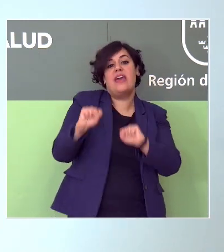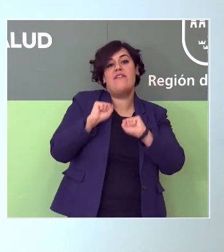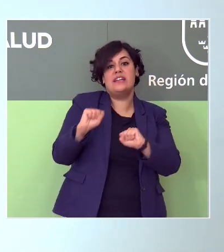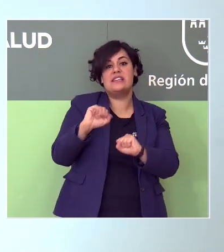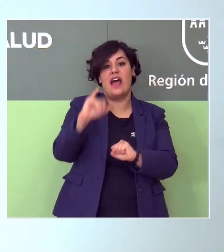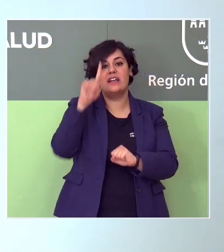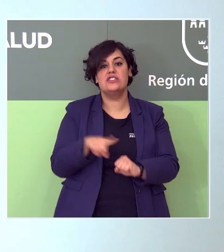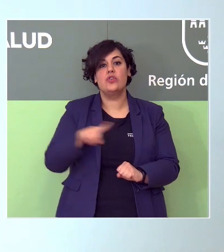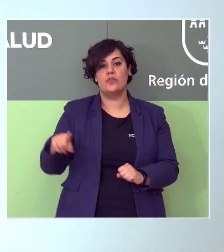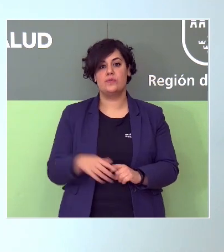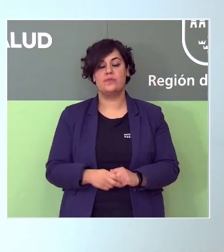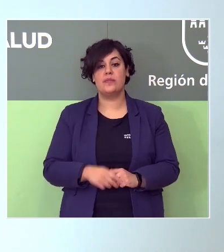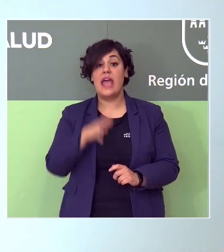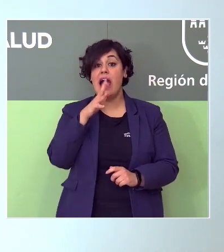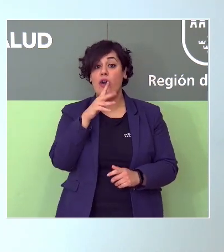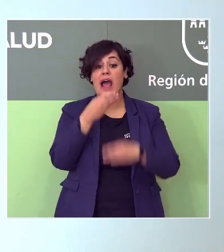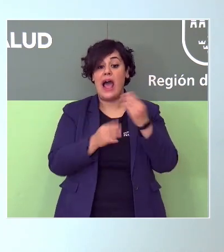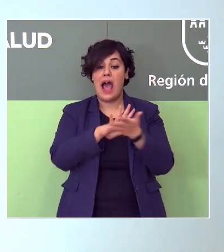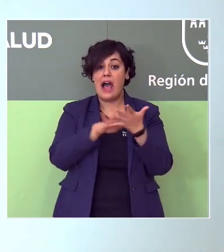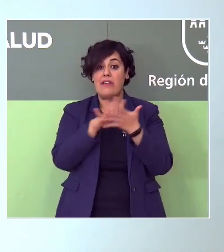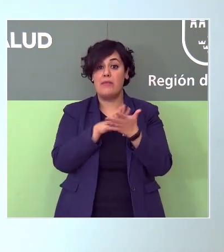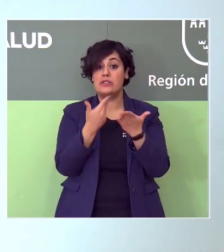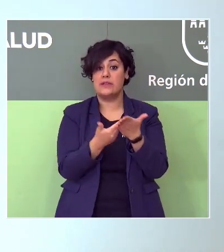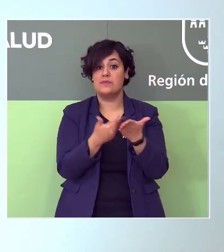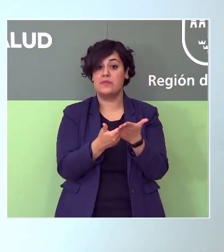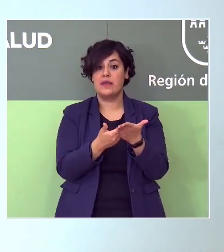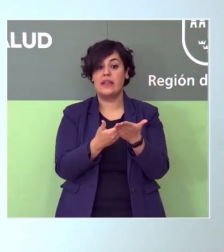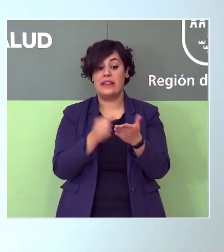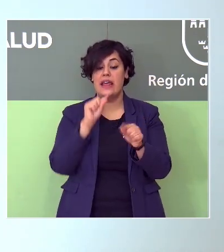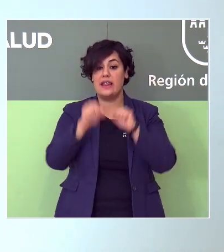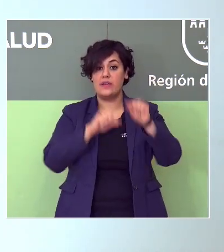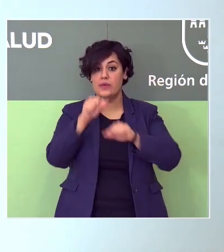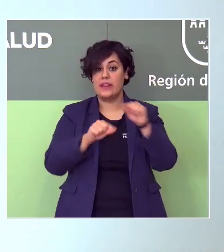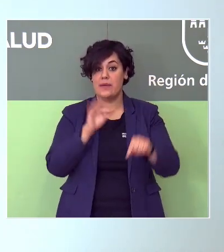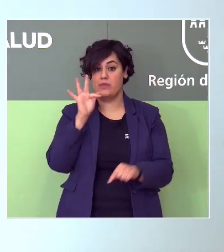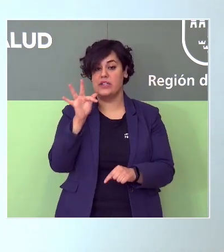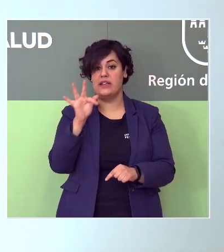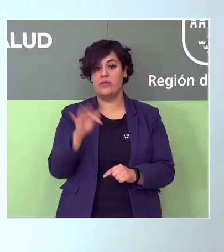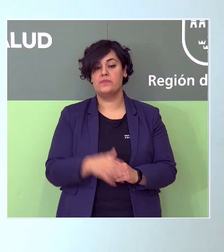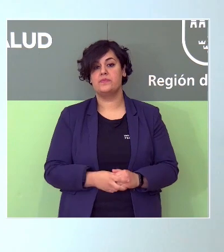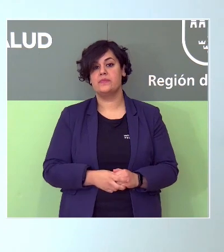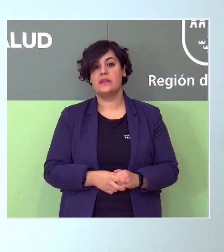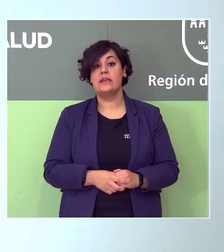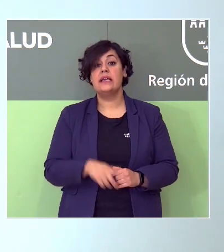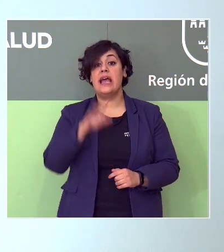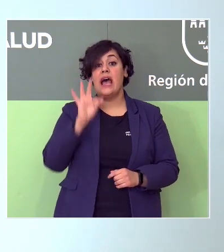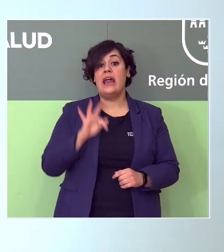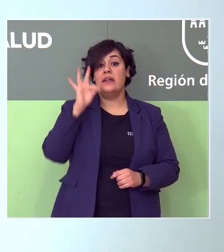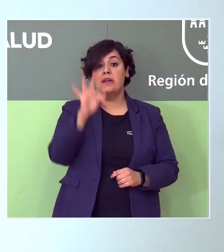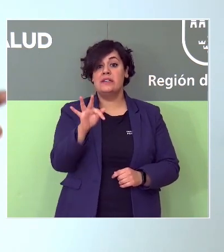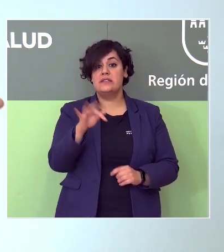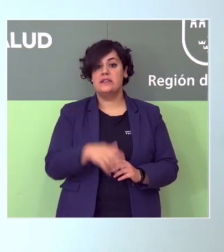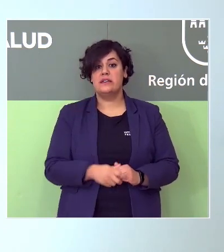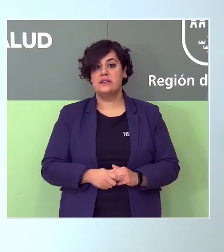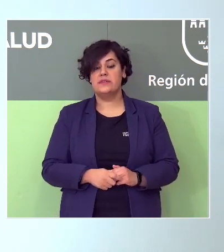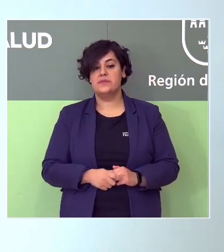estamos hablando de casos demostrados desde el punto de vista de la detección del virus, de los que tienen PCR positivo, y siempre hemos dejado un número considerable de personas que en